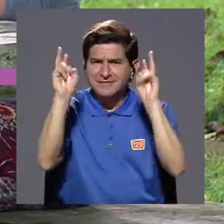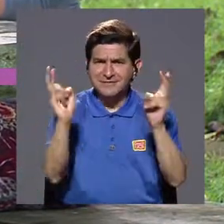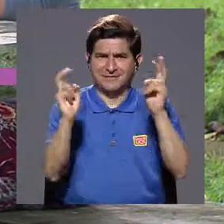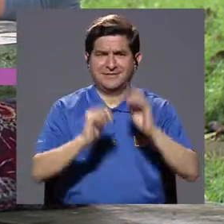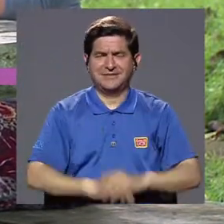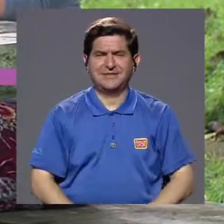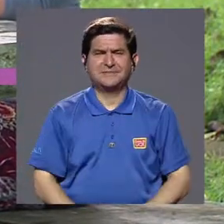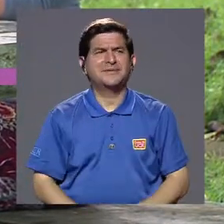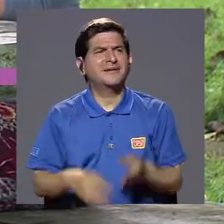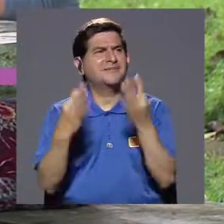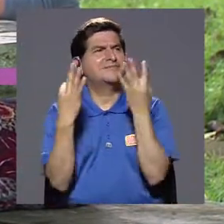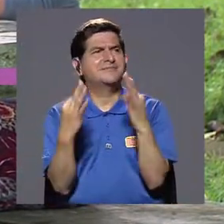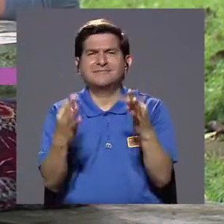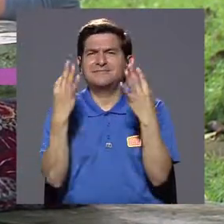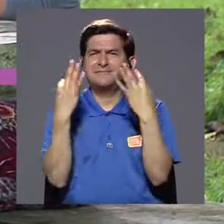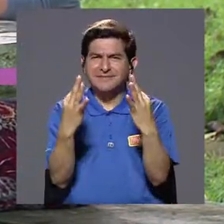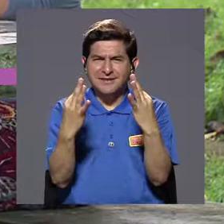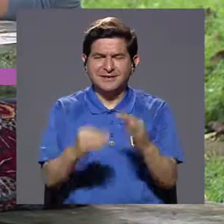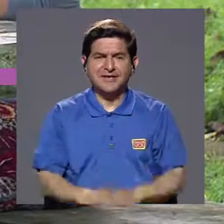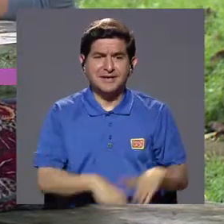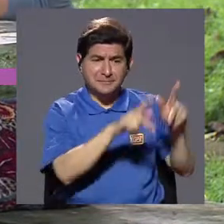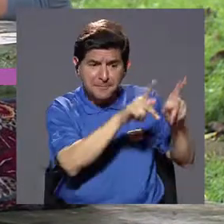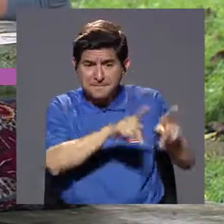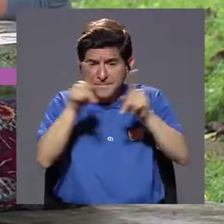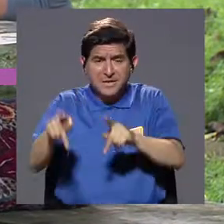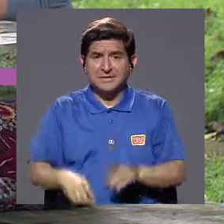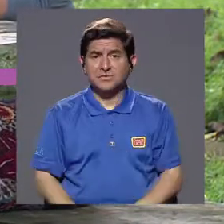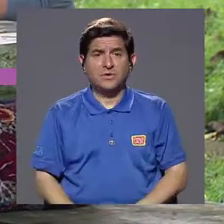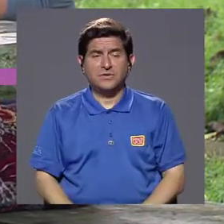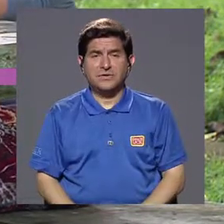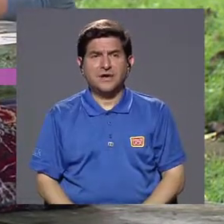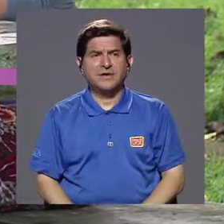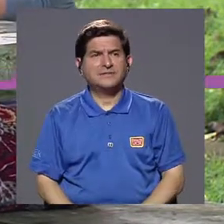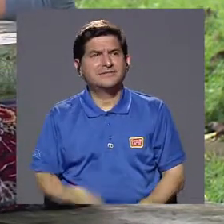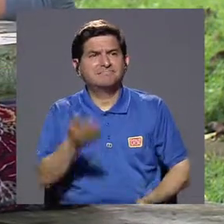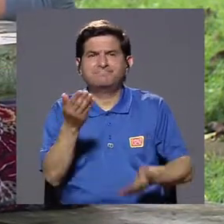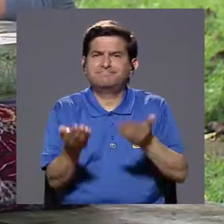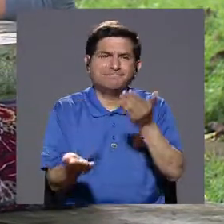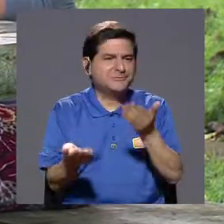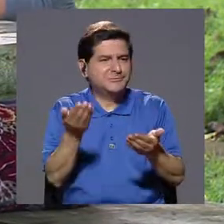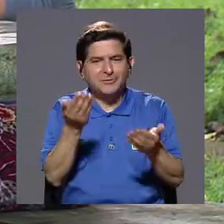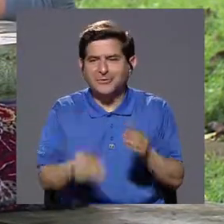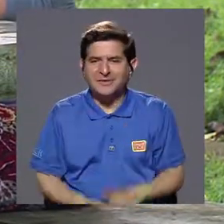ese tema justamente como para que a verlas para que las personas no pierdan como